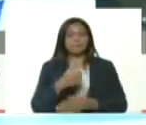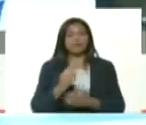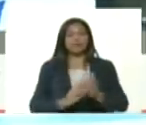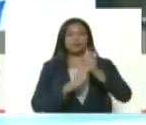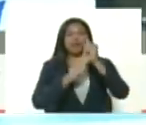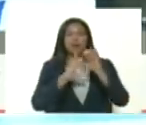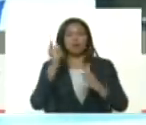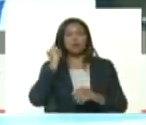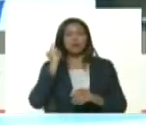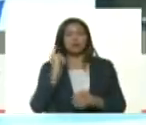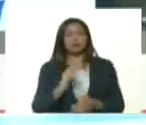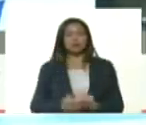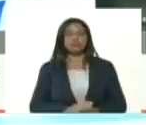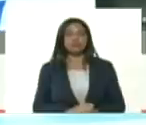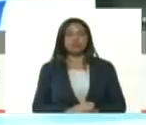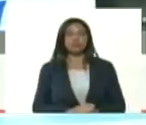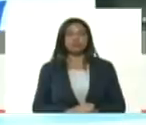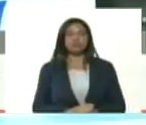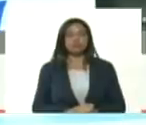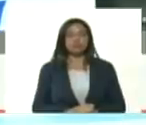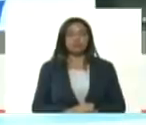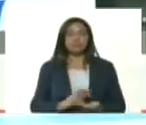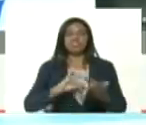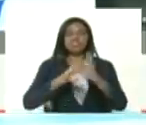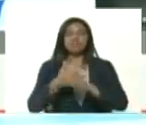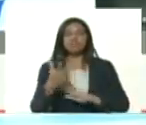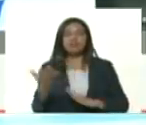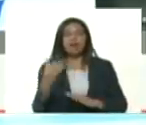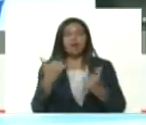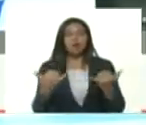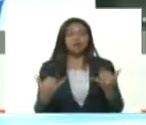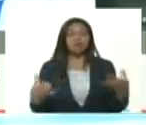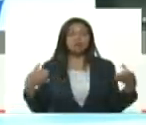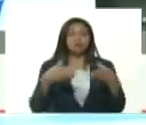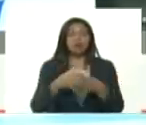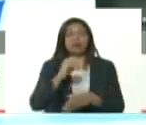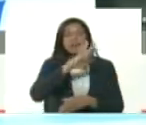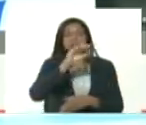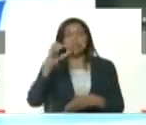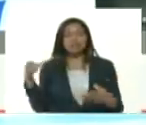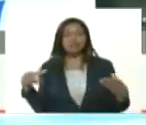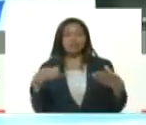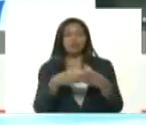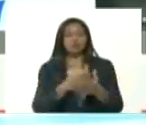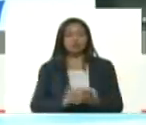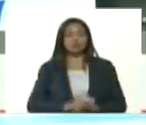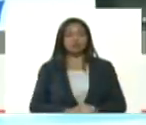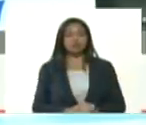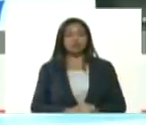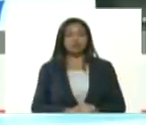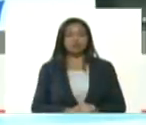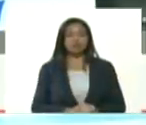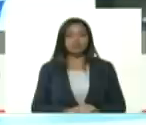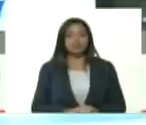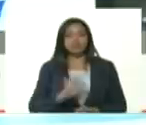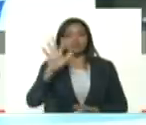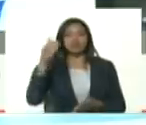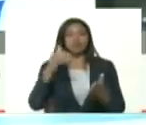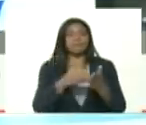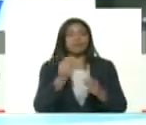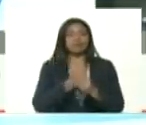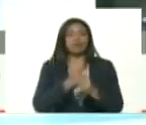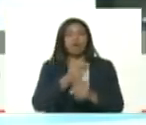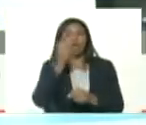liderada por mujeres. Por mujeres, sí, señor. O sea que ahorita estamos formando 500 brigadas, son 5.000